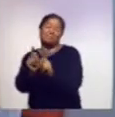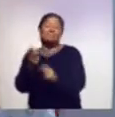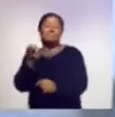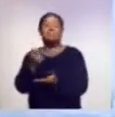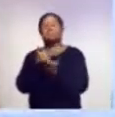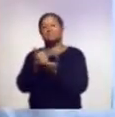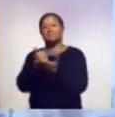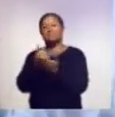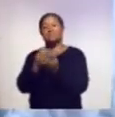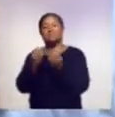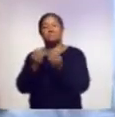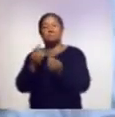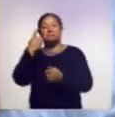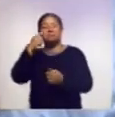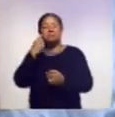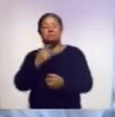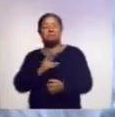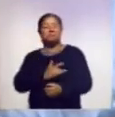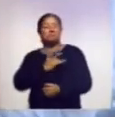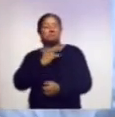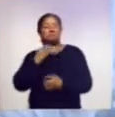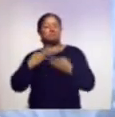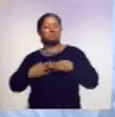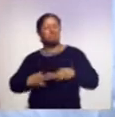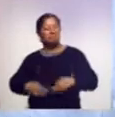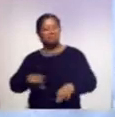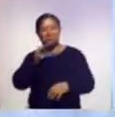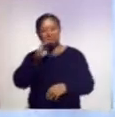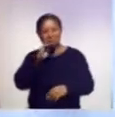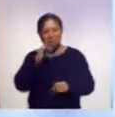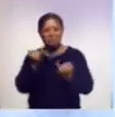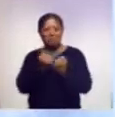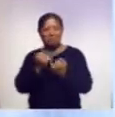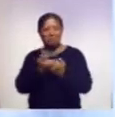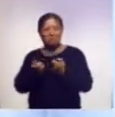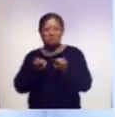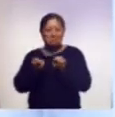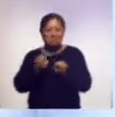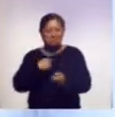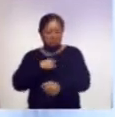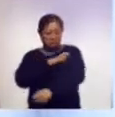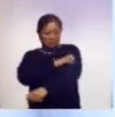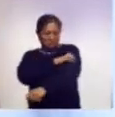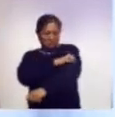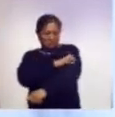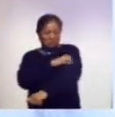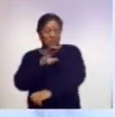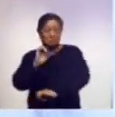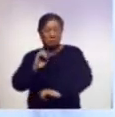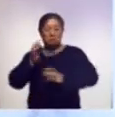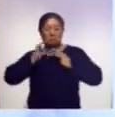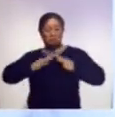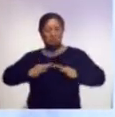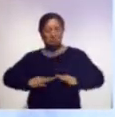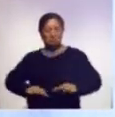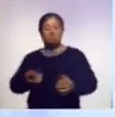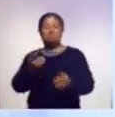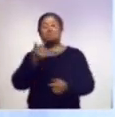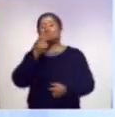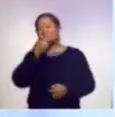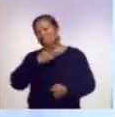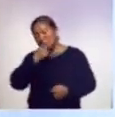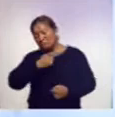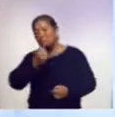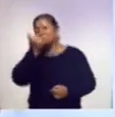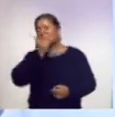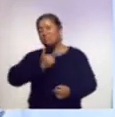mucho para evitar el estrés en la mamá, regularizar sus cifras de hipertensión o estabilizarle su nivel de glucosa. Y al bebé,